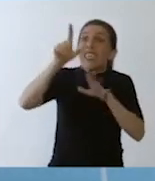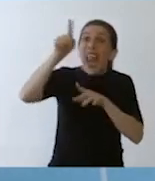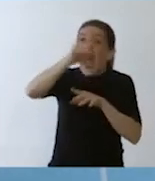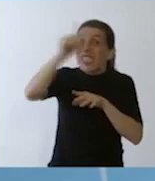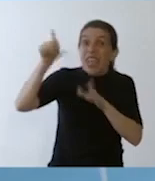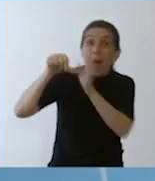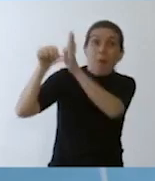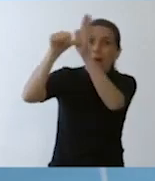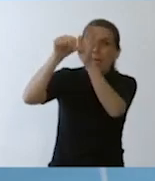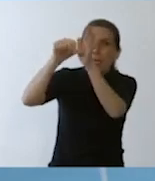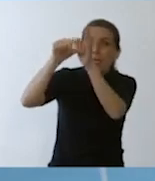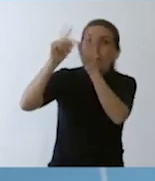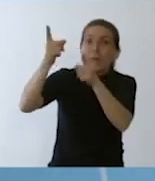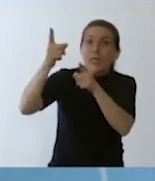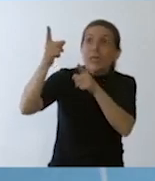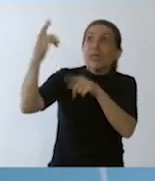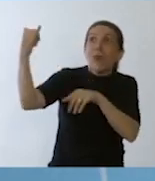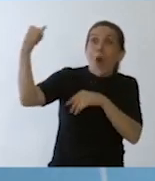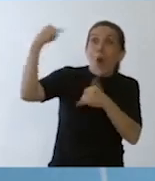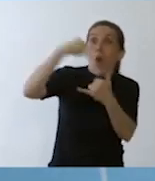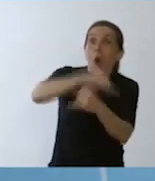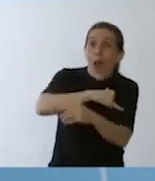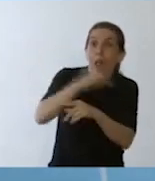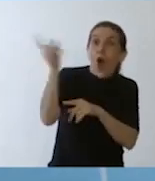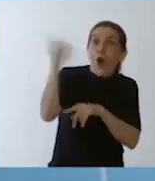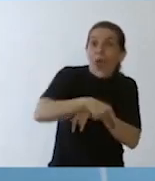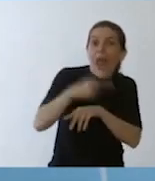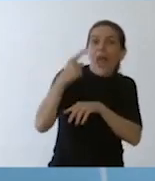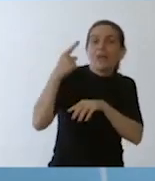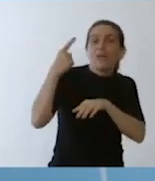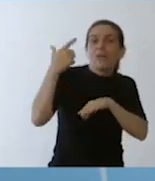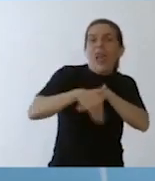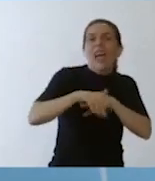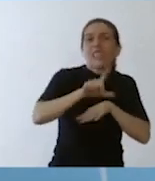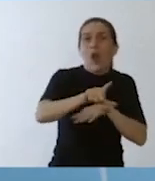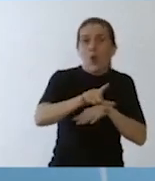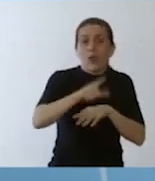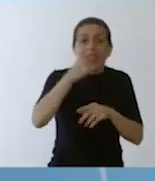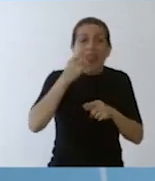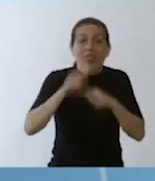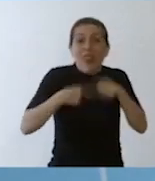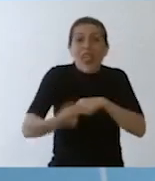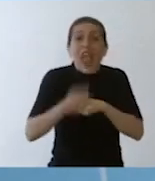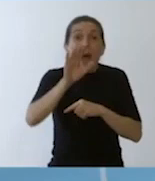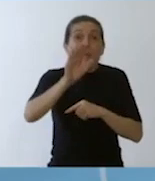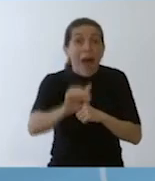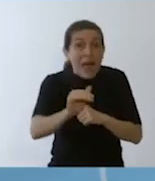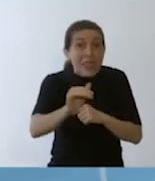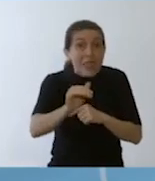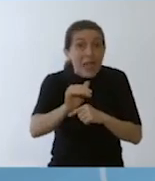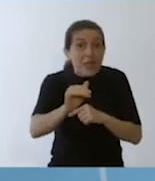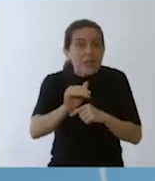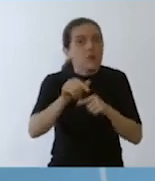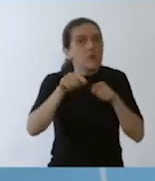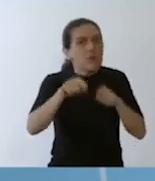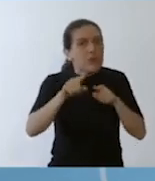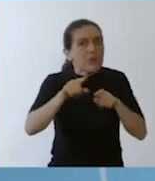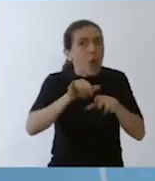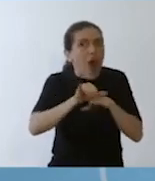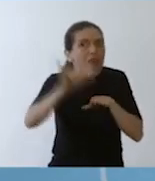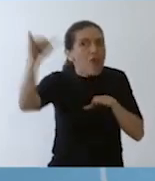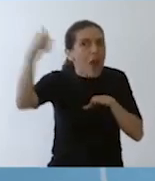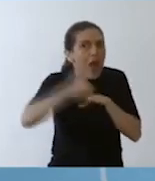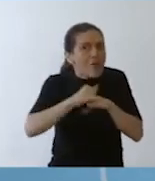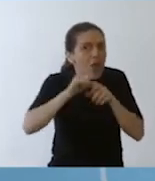cualquier aerolínea de las que operan hacia Argentina hasta el día lunes. A partir del día martes, esa exclusividad la va a tener